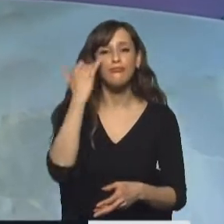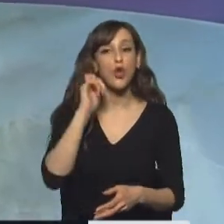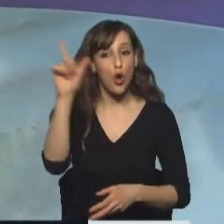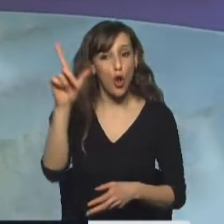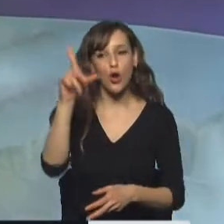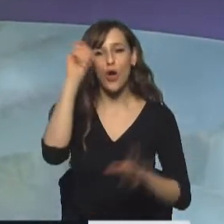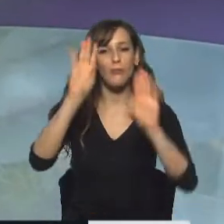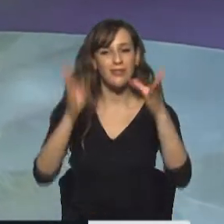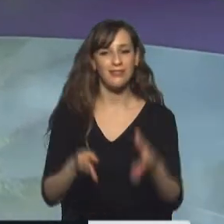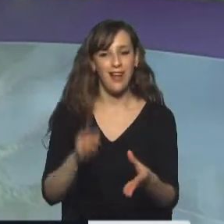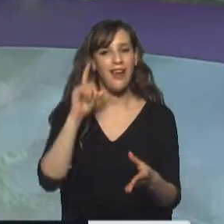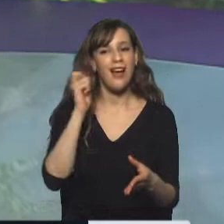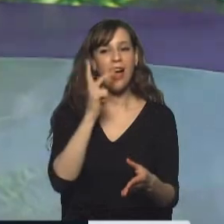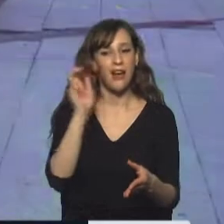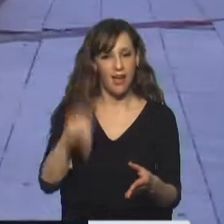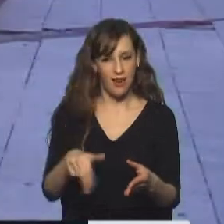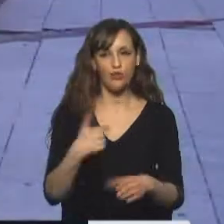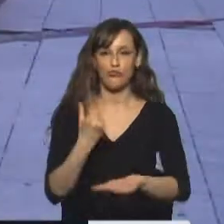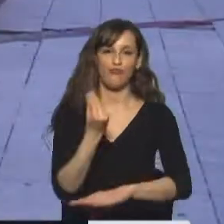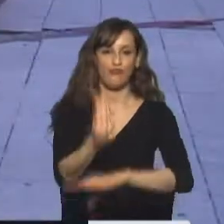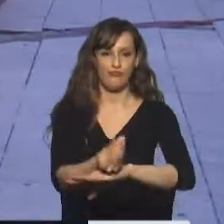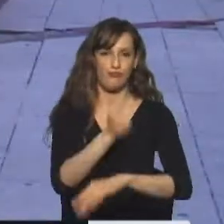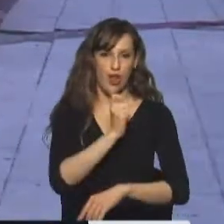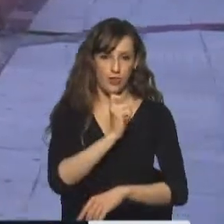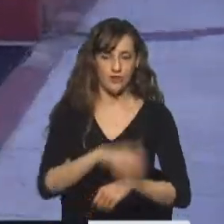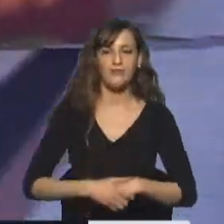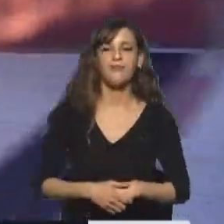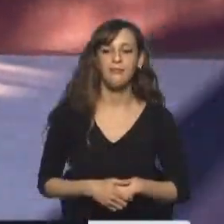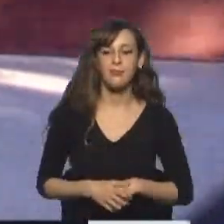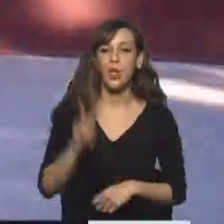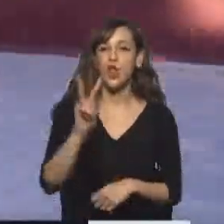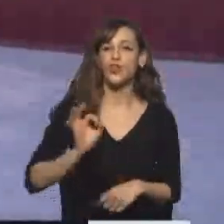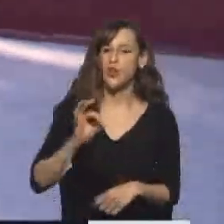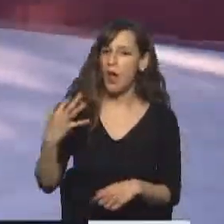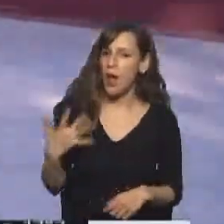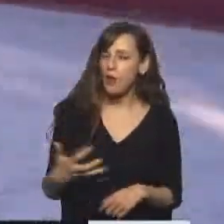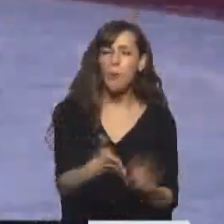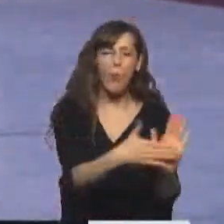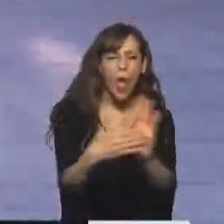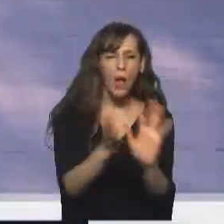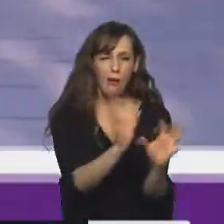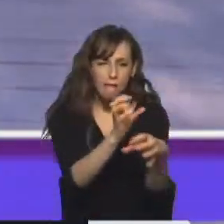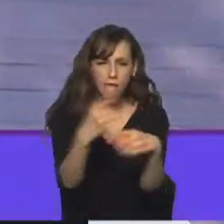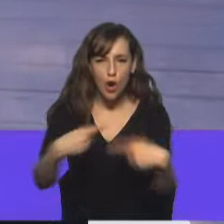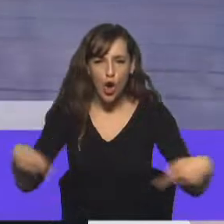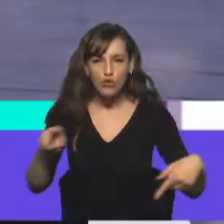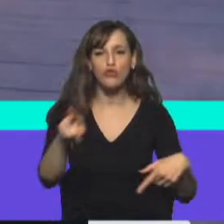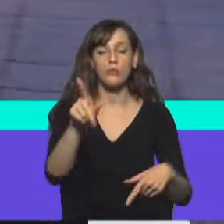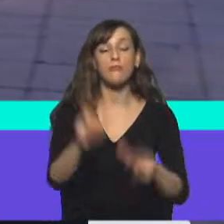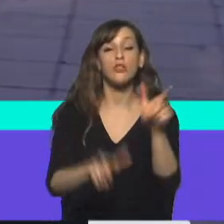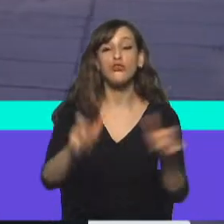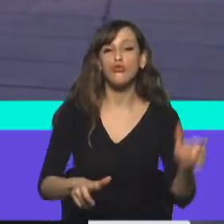Hospital Garrahan. Allí estuvimos. Después de 2 años de pruebas, 14 chicos y chicas sin cobertura